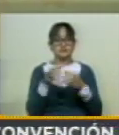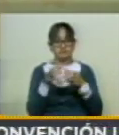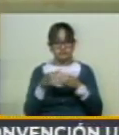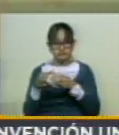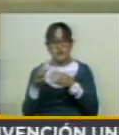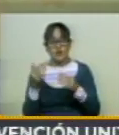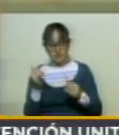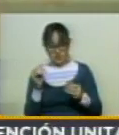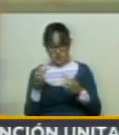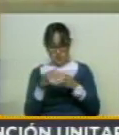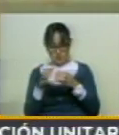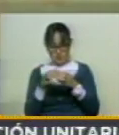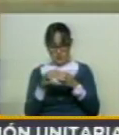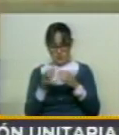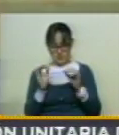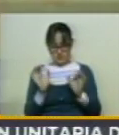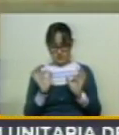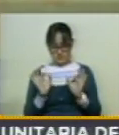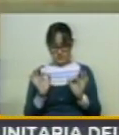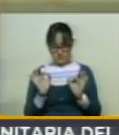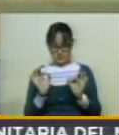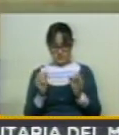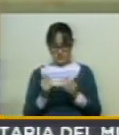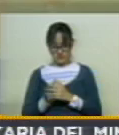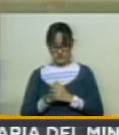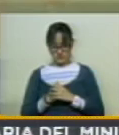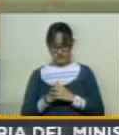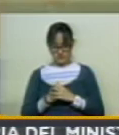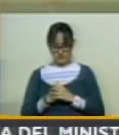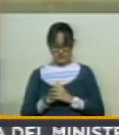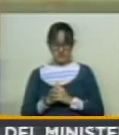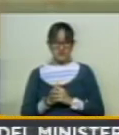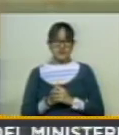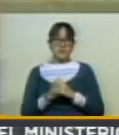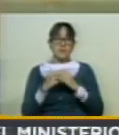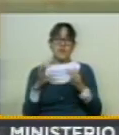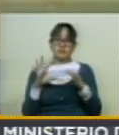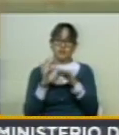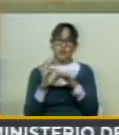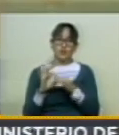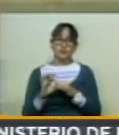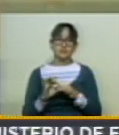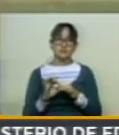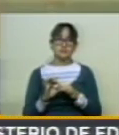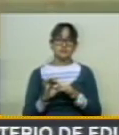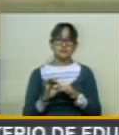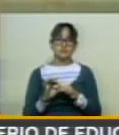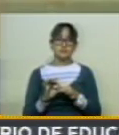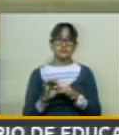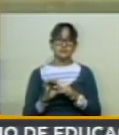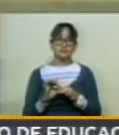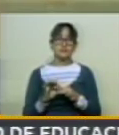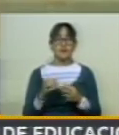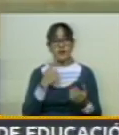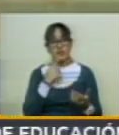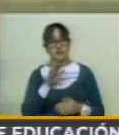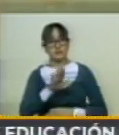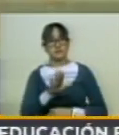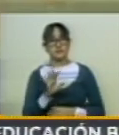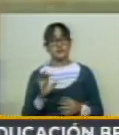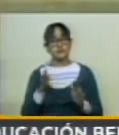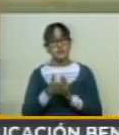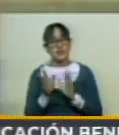y sus partidos que los respaldan tienen 20. Por candidato y sus aliados. Por eso lo decimos de esta manera. Y en relación